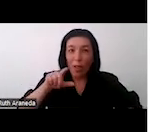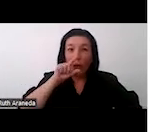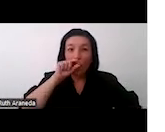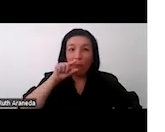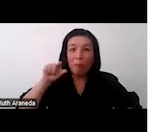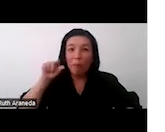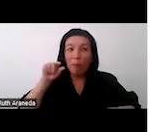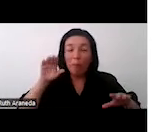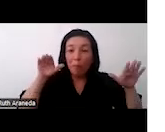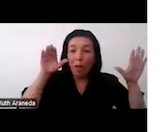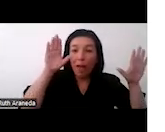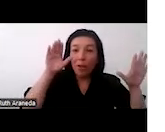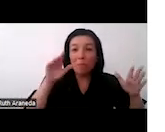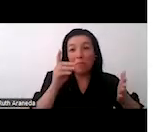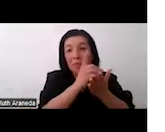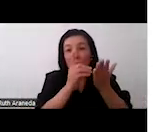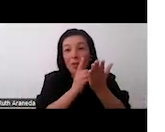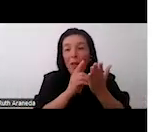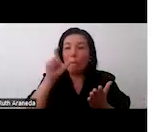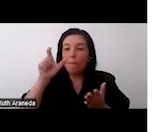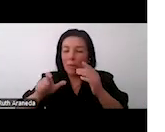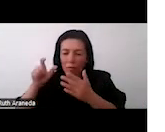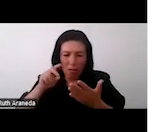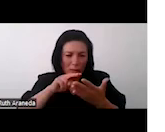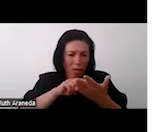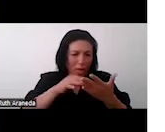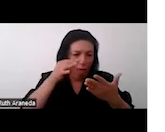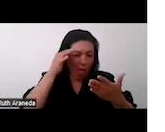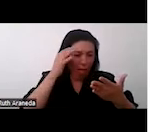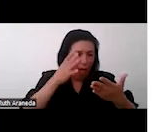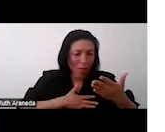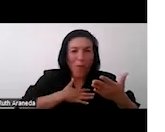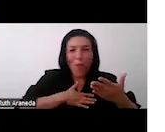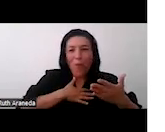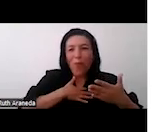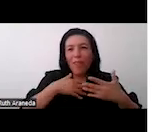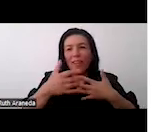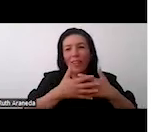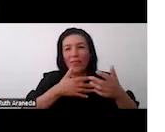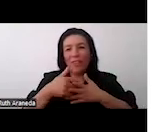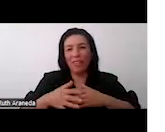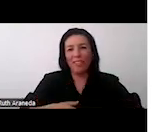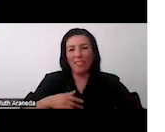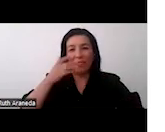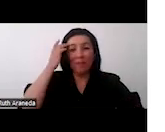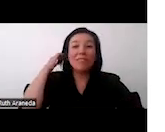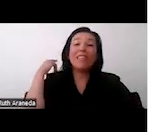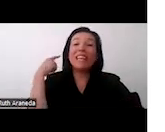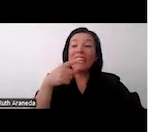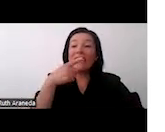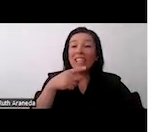hace que las personas se acerquen cada vez más a la naturaleza. Ahora sí se ve. Este es un taller que hice